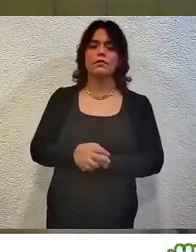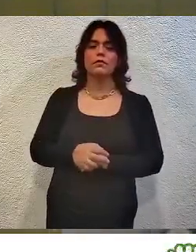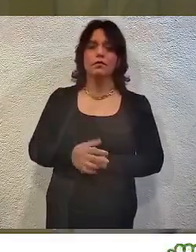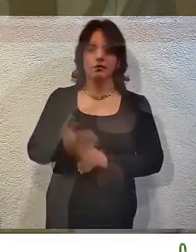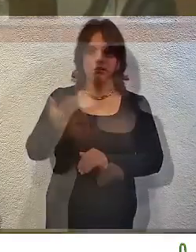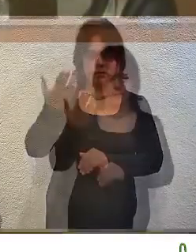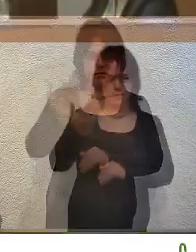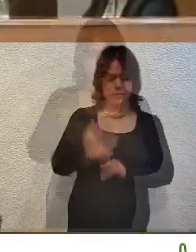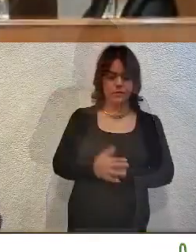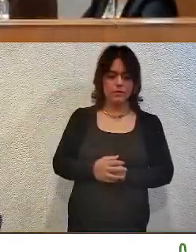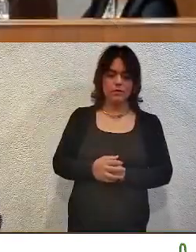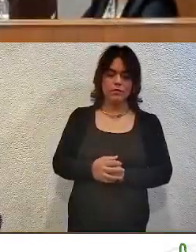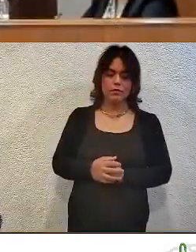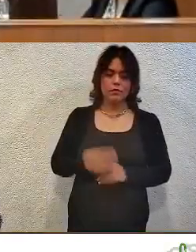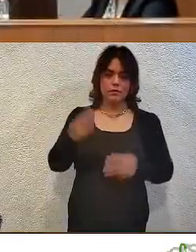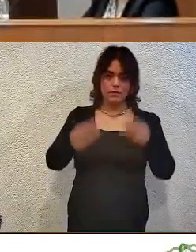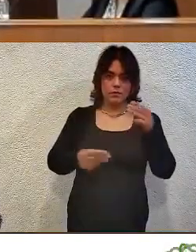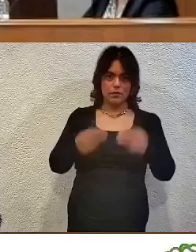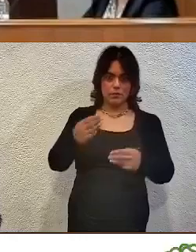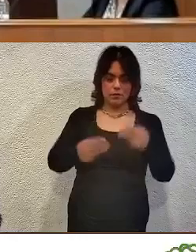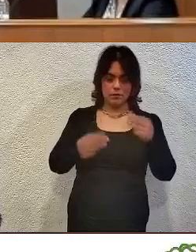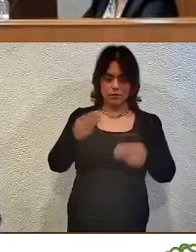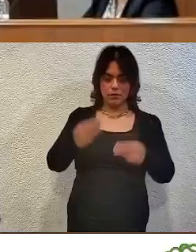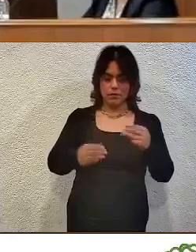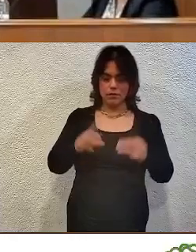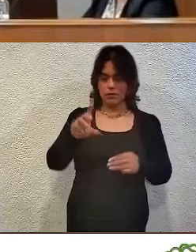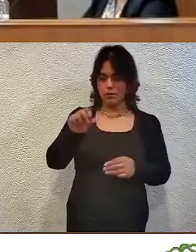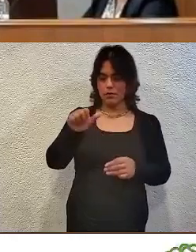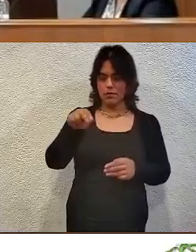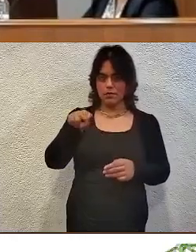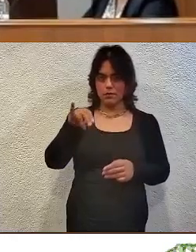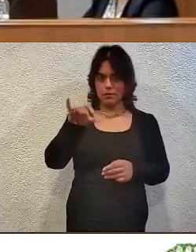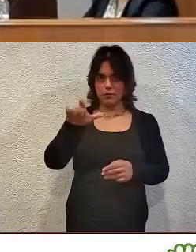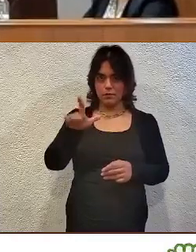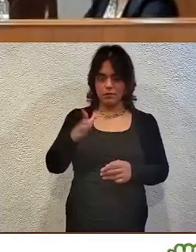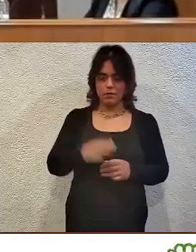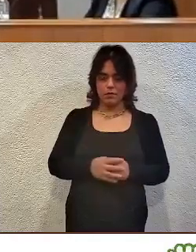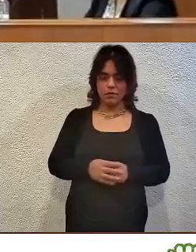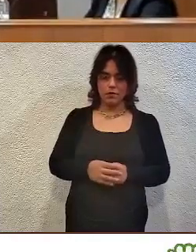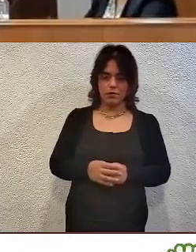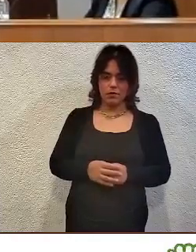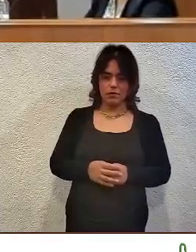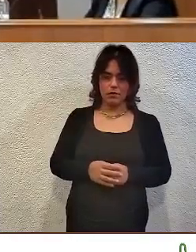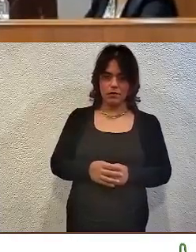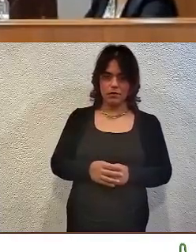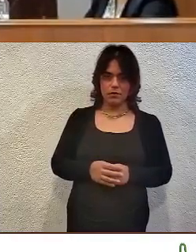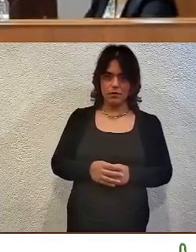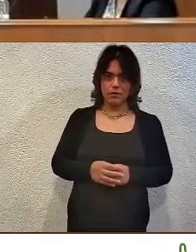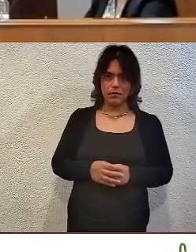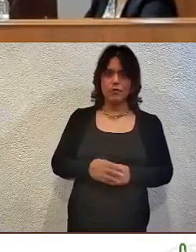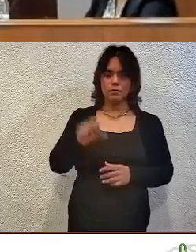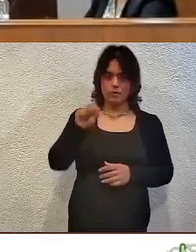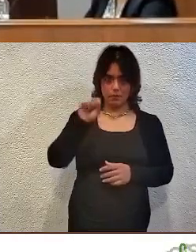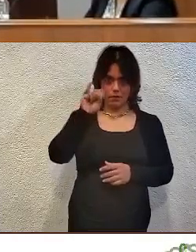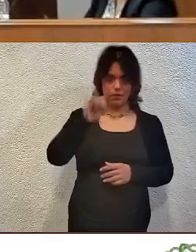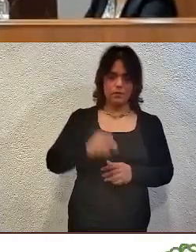autorización, magistrada presidenta, magistrado Daniel Preciado Temiquel, Con el